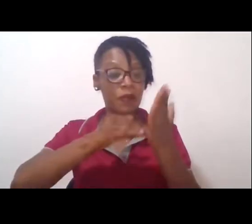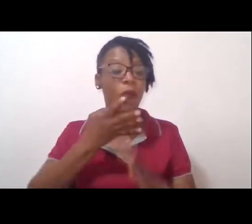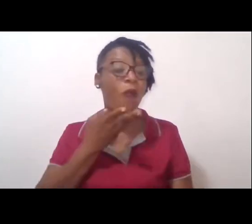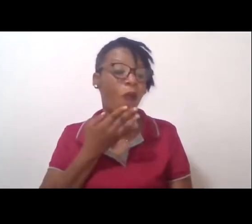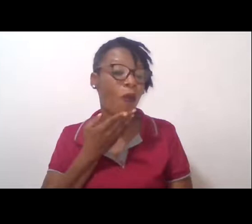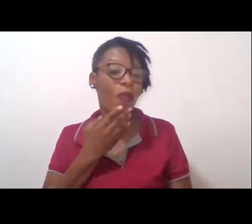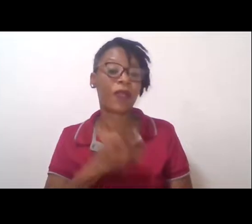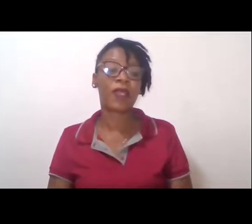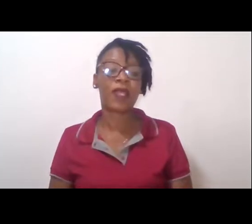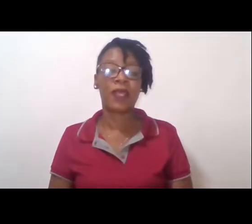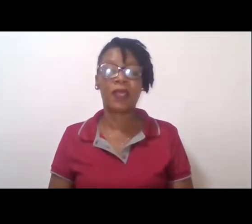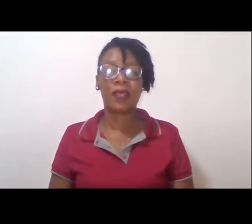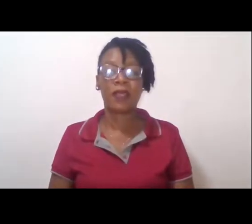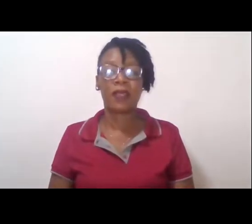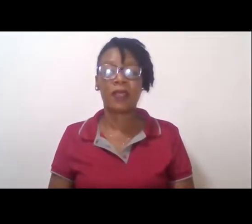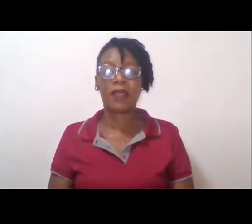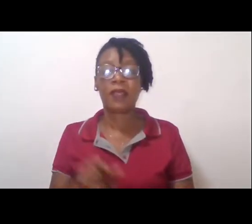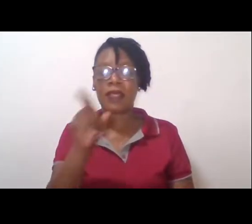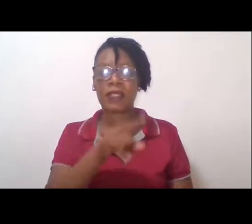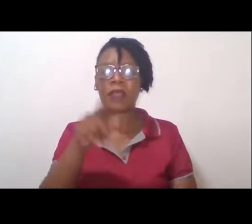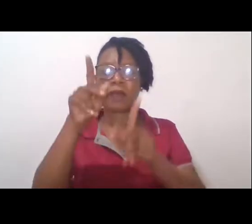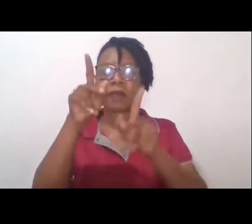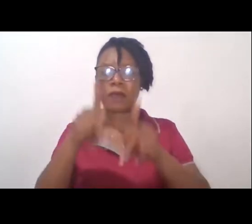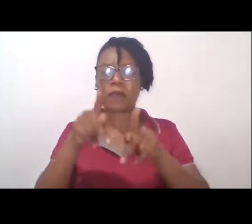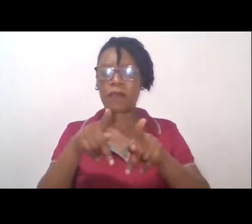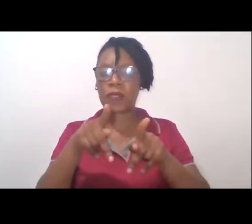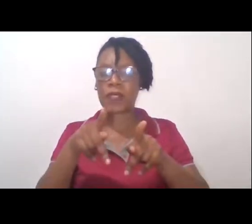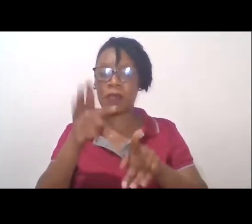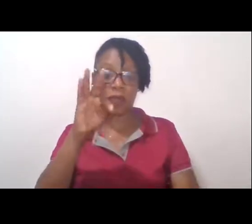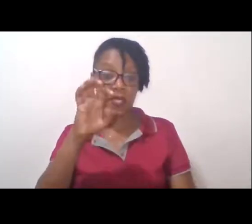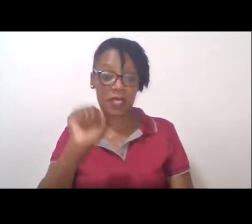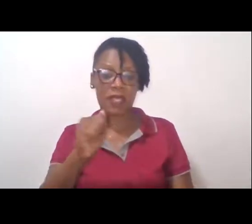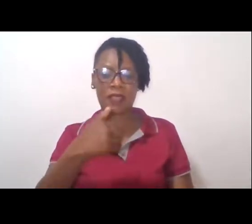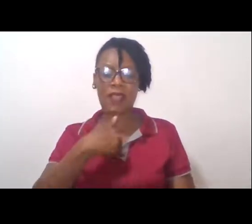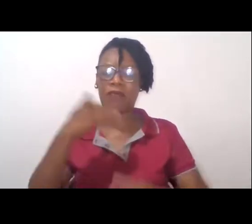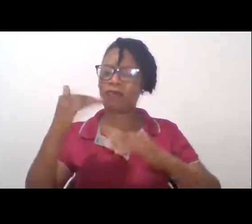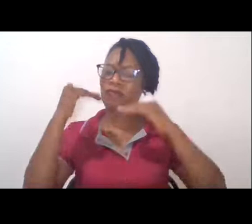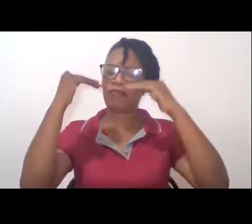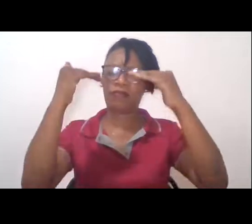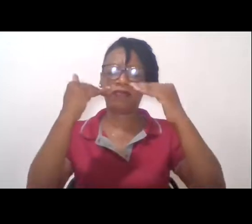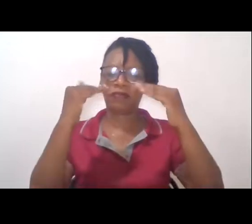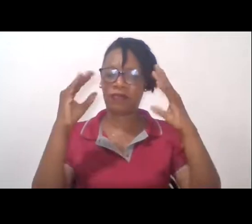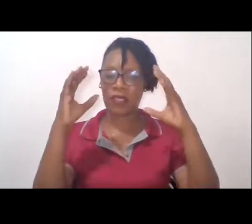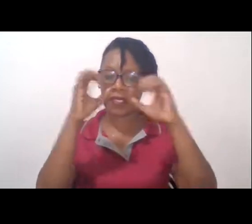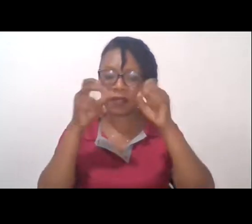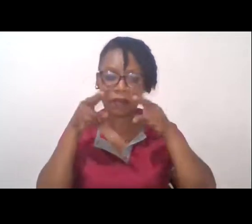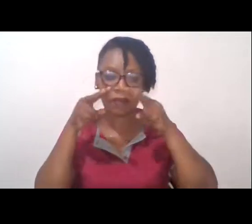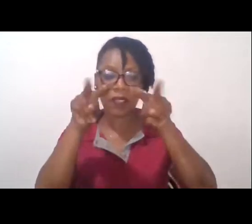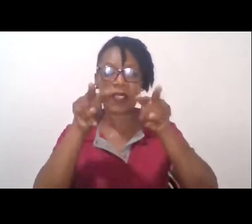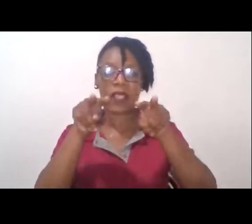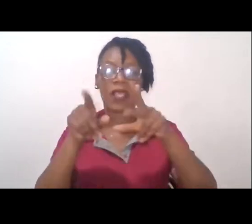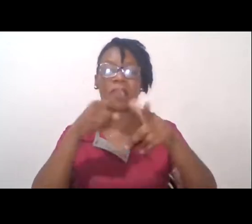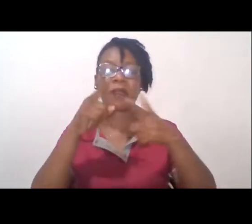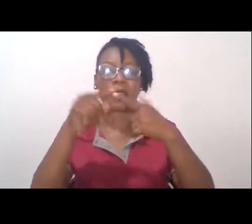una población con una alta capacidad visual. Sí. Con una alta capacidad visual. Entonces, ir